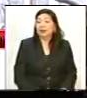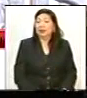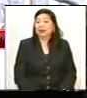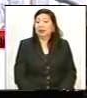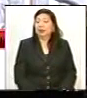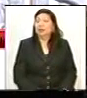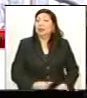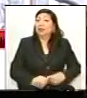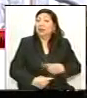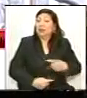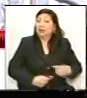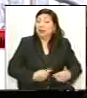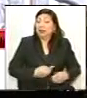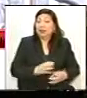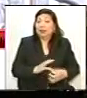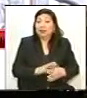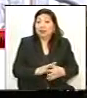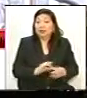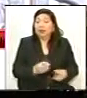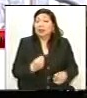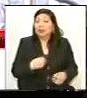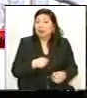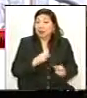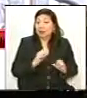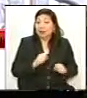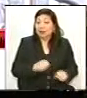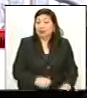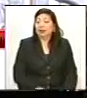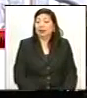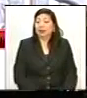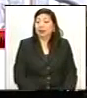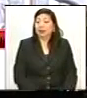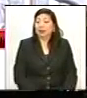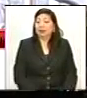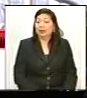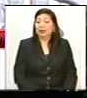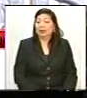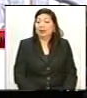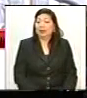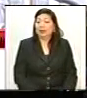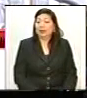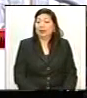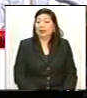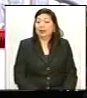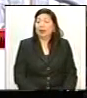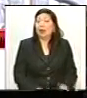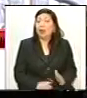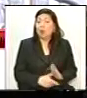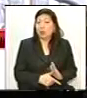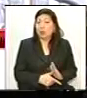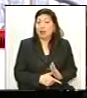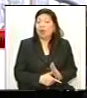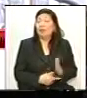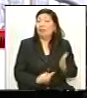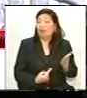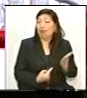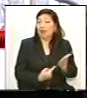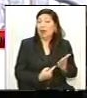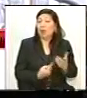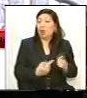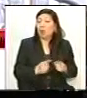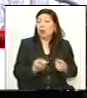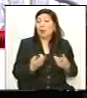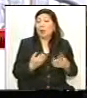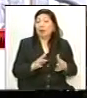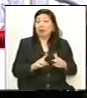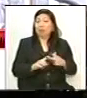el siguiente hito, que es, nosotros intervenimos en el hito luego del expediente técnico, cuando ya